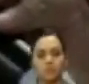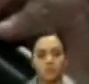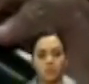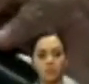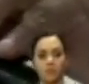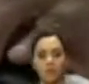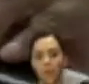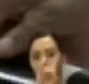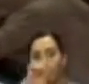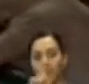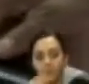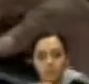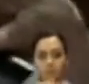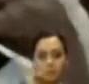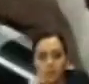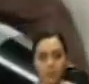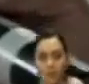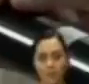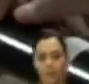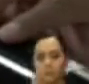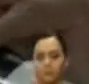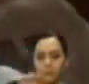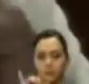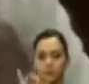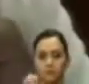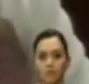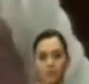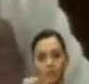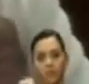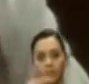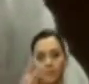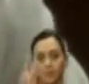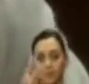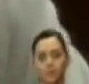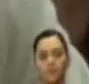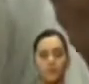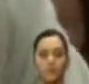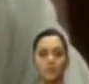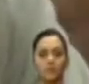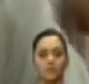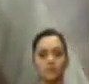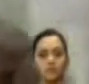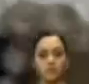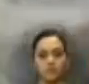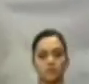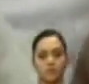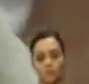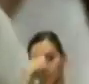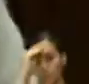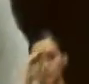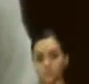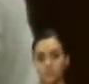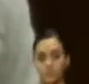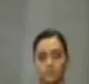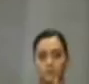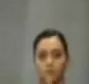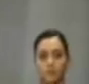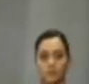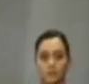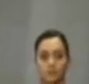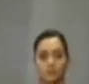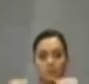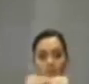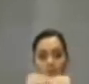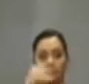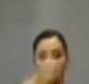una pregunta más, vamos con Alfonso Reyes de Gama TV. Alfonso, por favor, la pregunta. Buenas tardes, señor presidente, demás autoridades